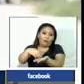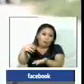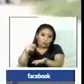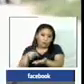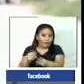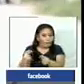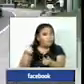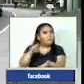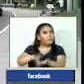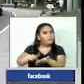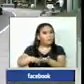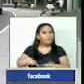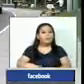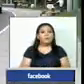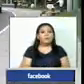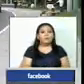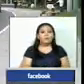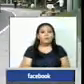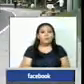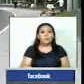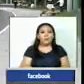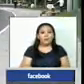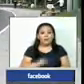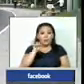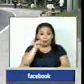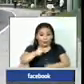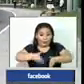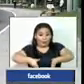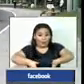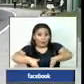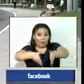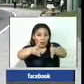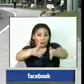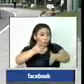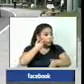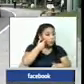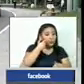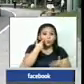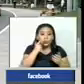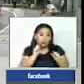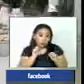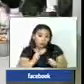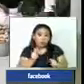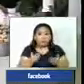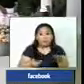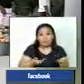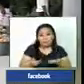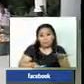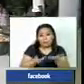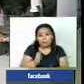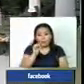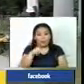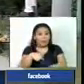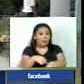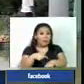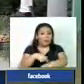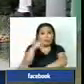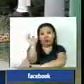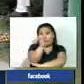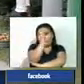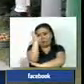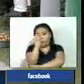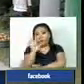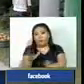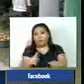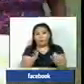fácil conseguir, vea. Es el único camino que encontró para sostenerse económicamente en un periodo de emergencia